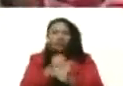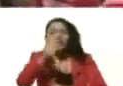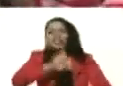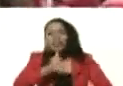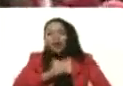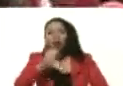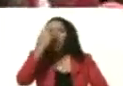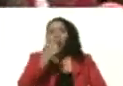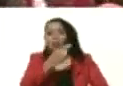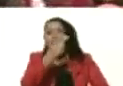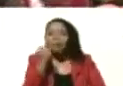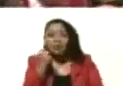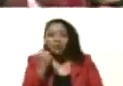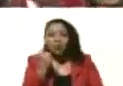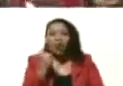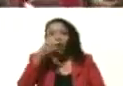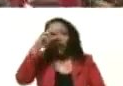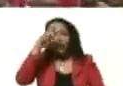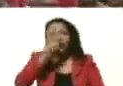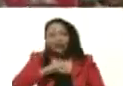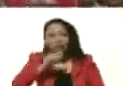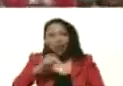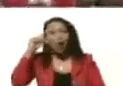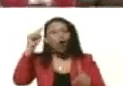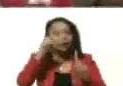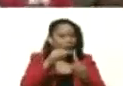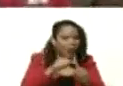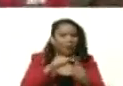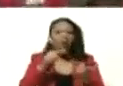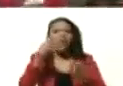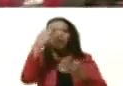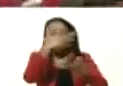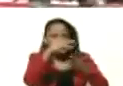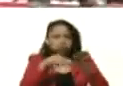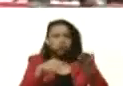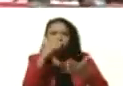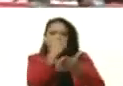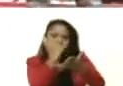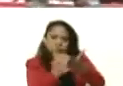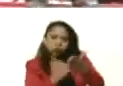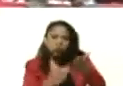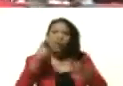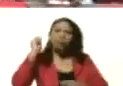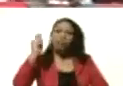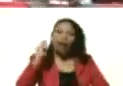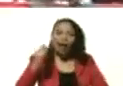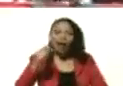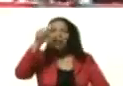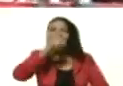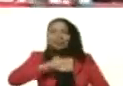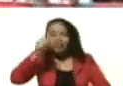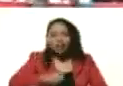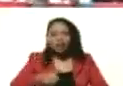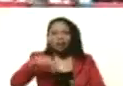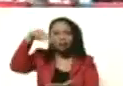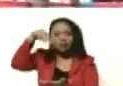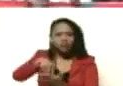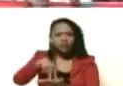con propósitos, es resistir con objetivos, con planes, con metas, con tareas. Es resistir de